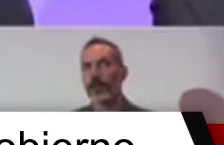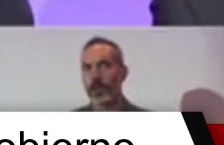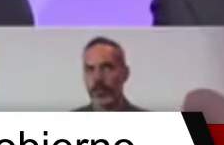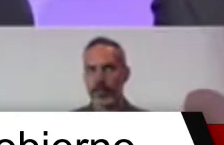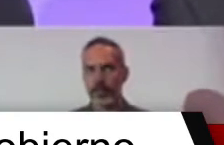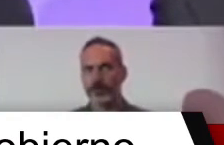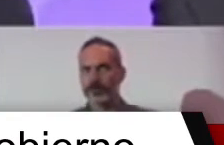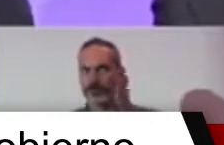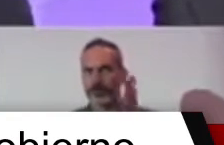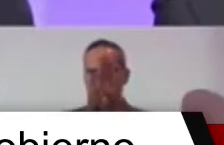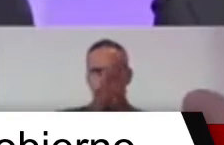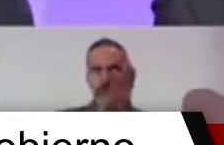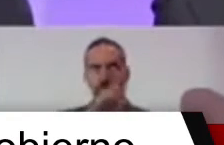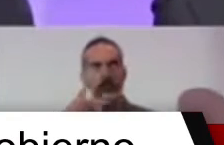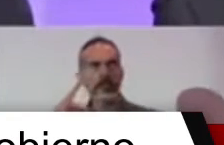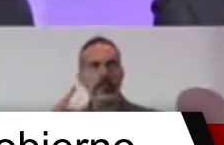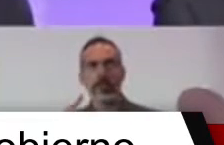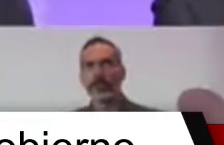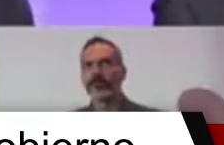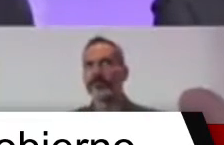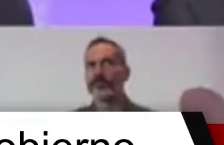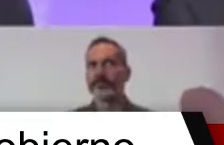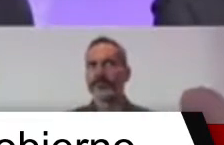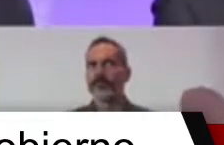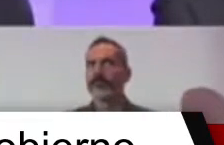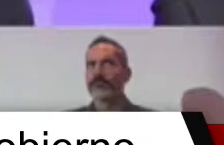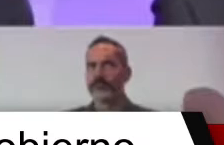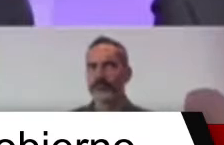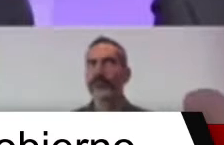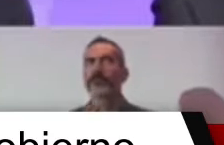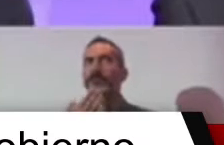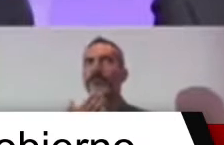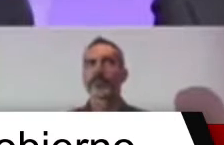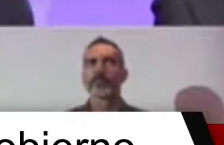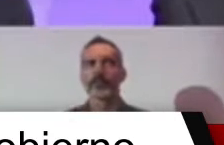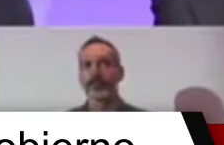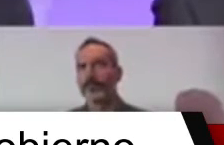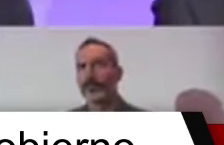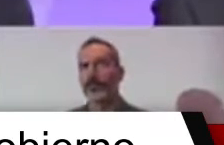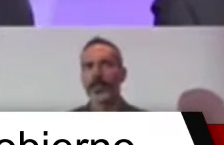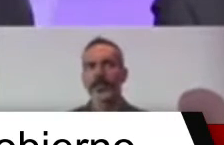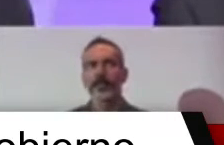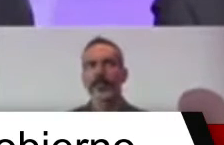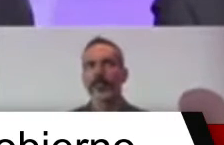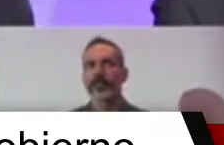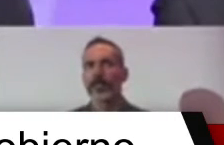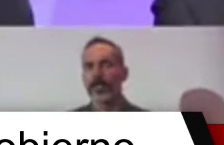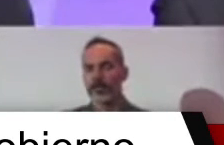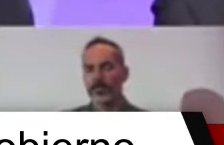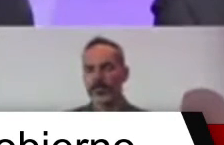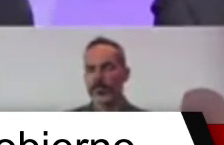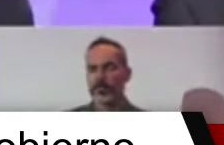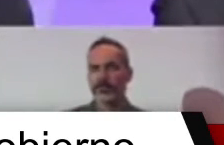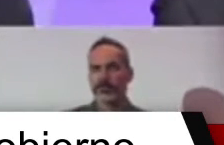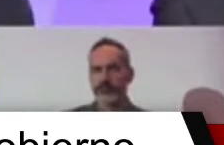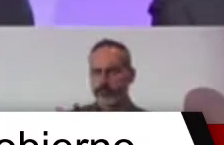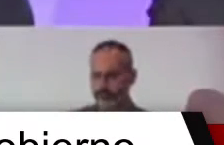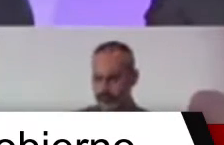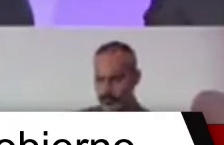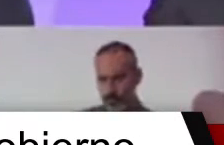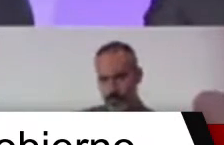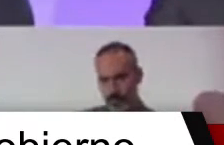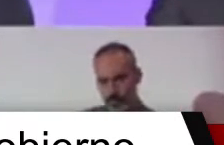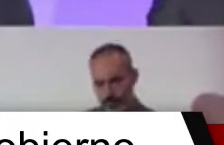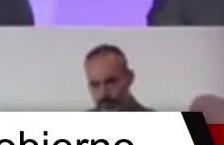el rumbo de la ciudad ha cambiado y ha sido para bien. Y eso es lo que nos convoca a estar aquí para compartir